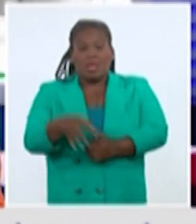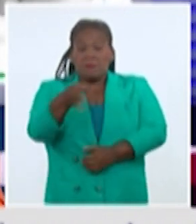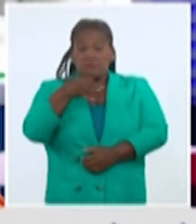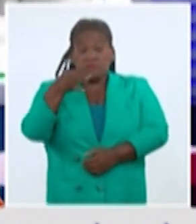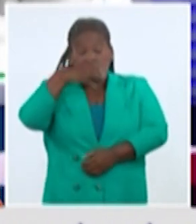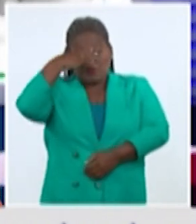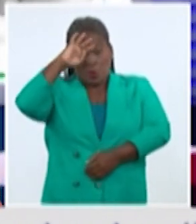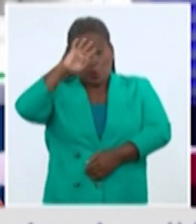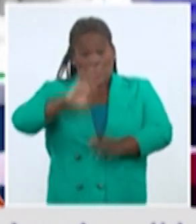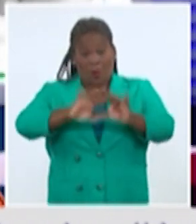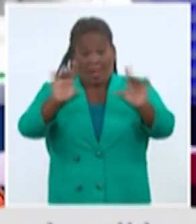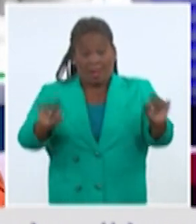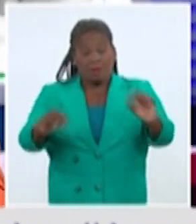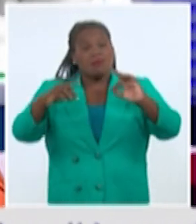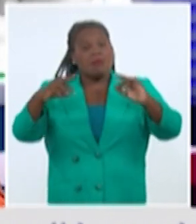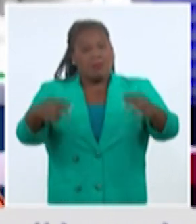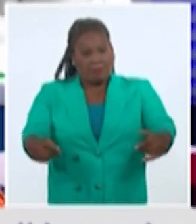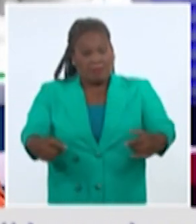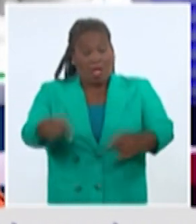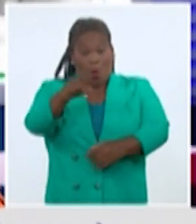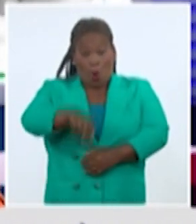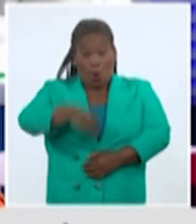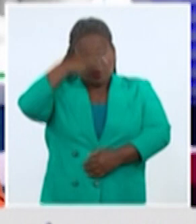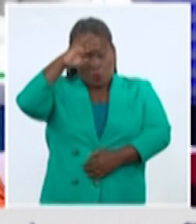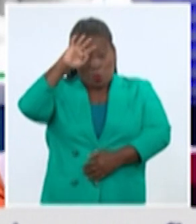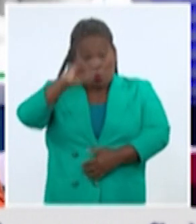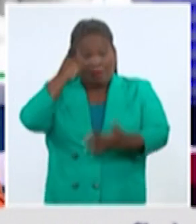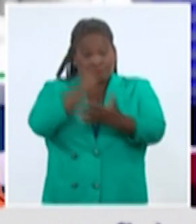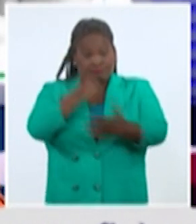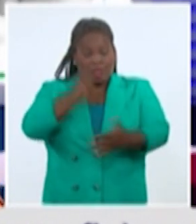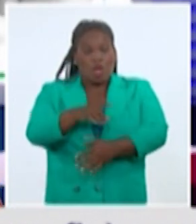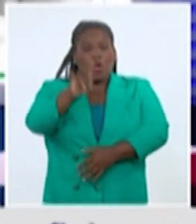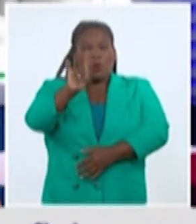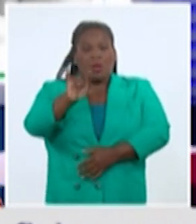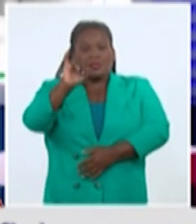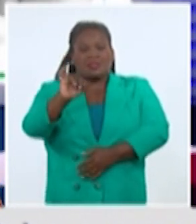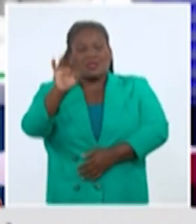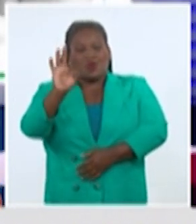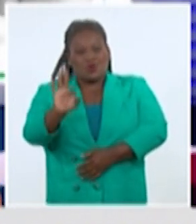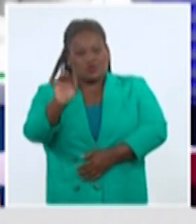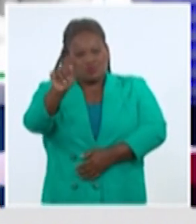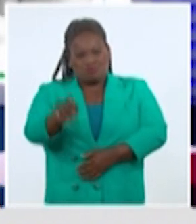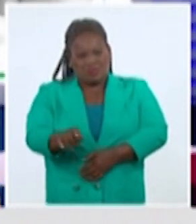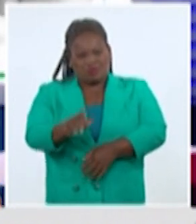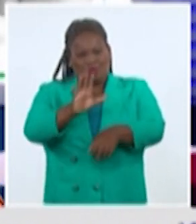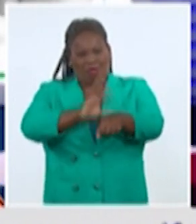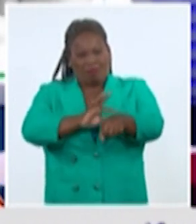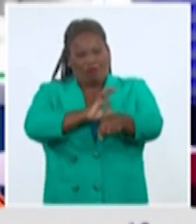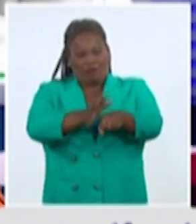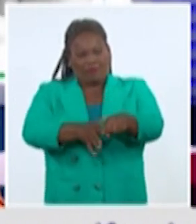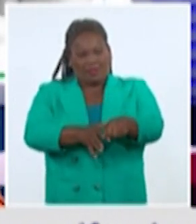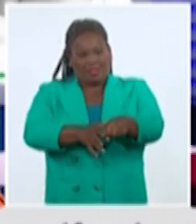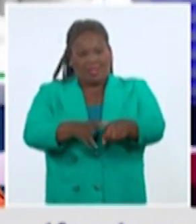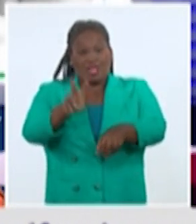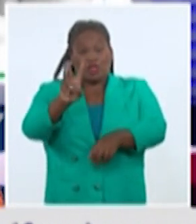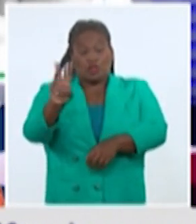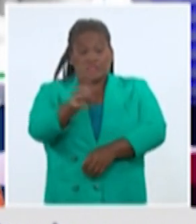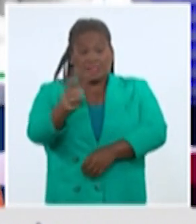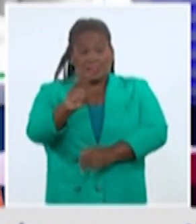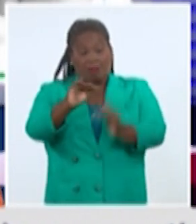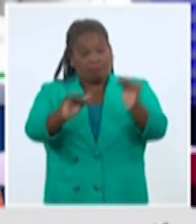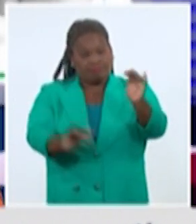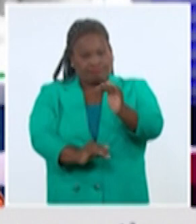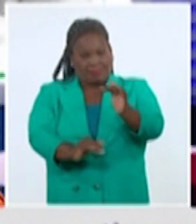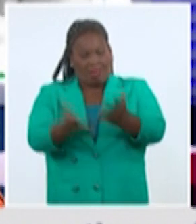país. Reiteramos, hoy la nación con 968 casos autóctonos, 233 casos menos